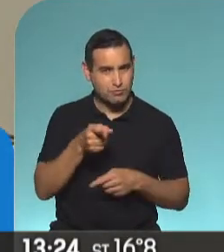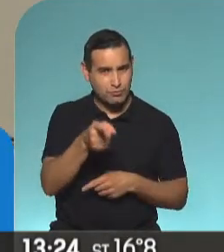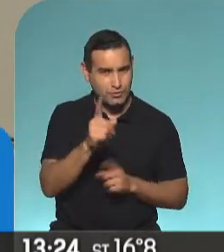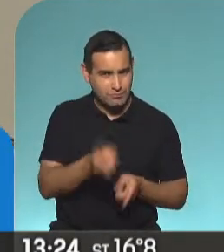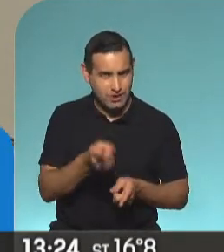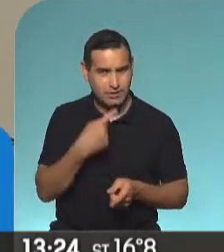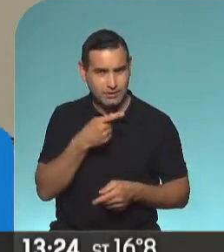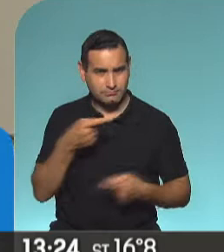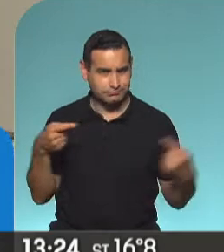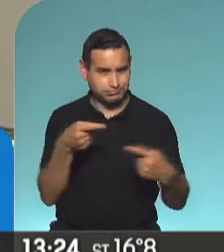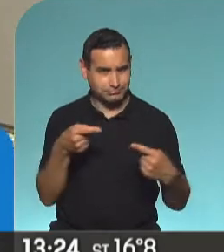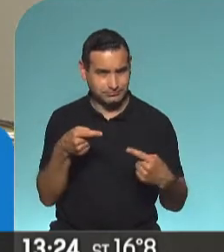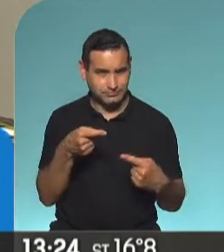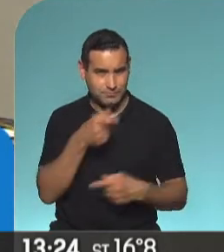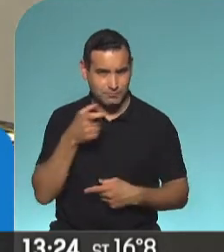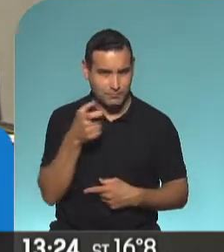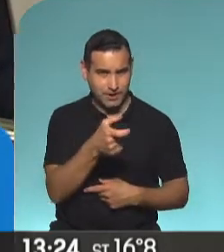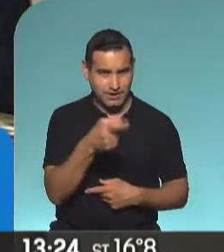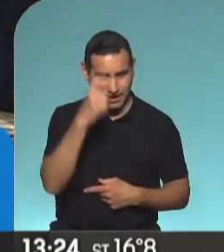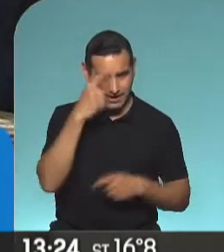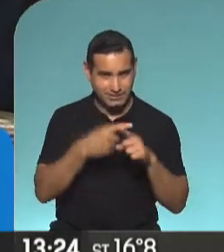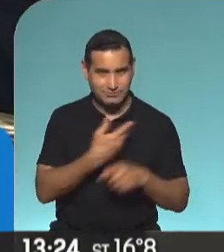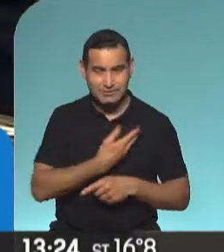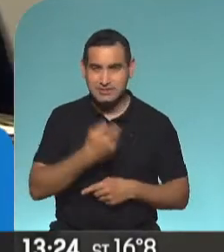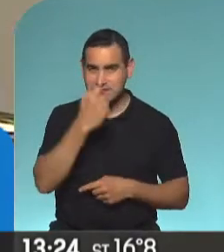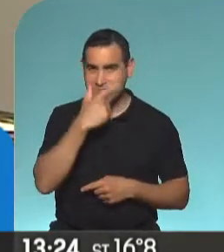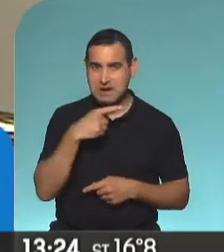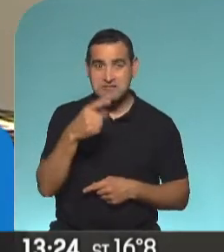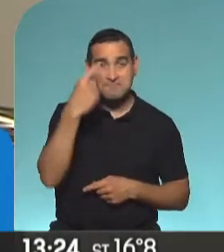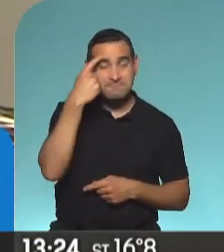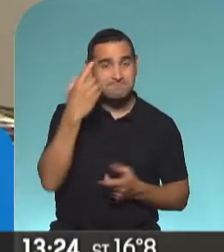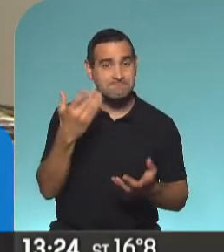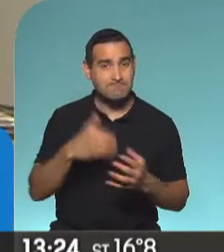al cruce de estas versiones del expresidente, ¿qué es lo que hay para decir?